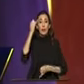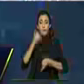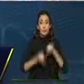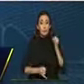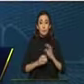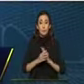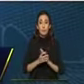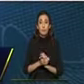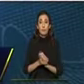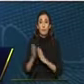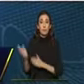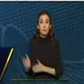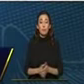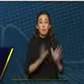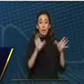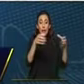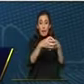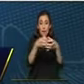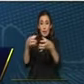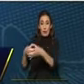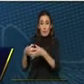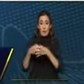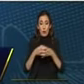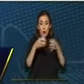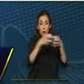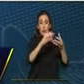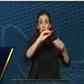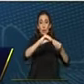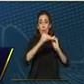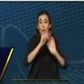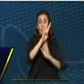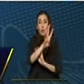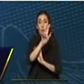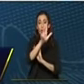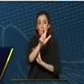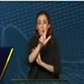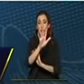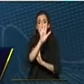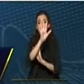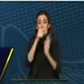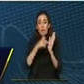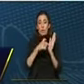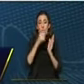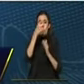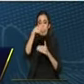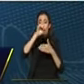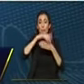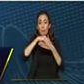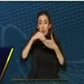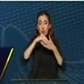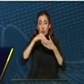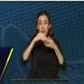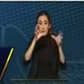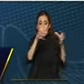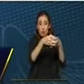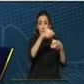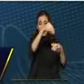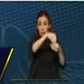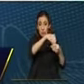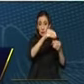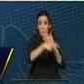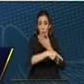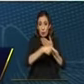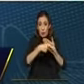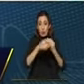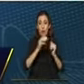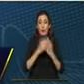tres décadas, el bloque 43, que nos producirá 5.000 millones de dólares hasta el año 2021. En